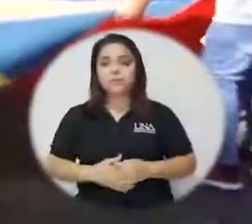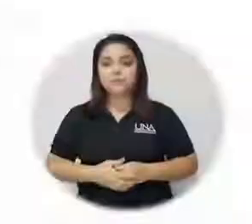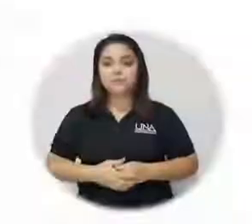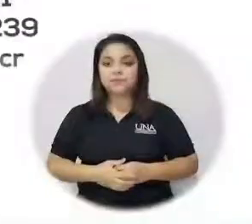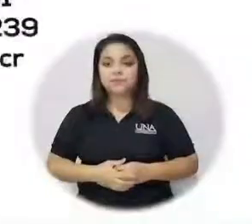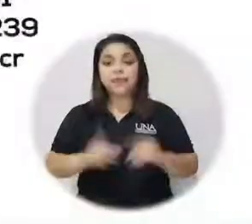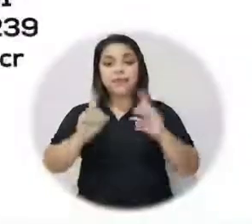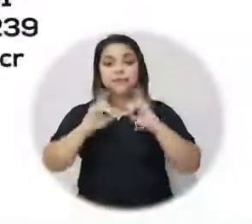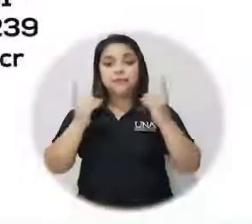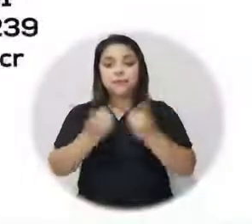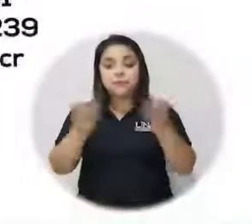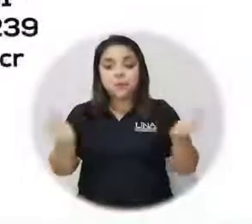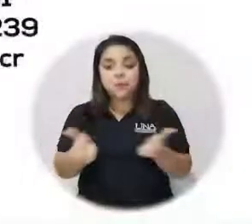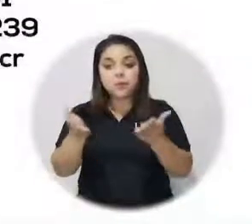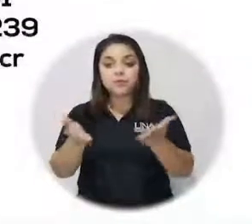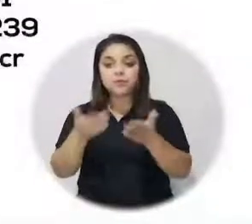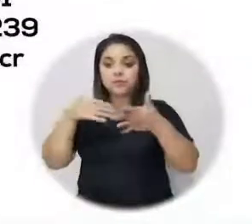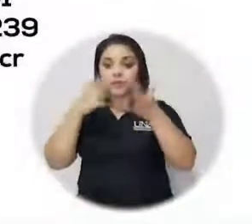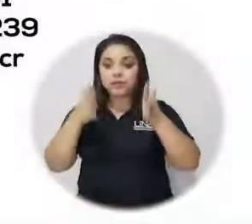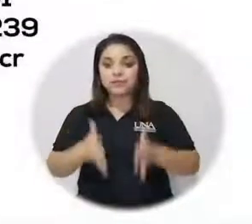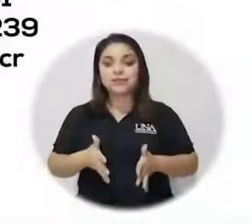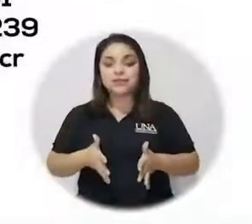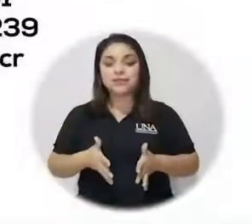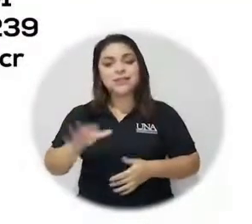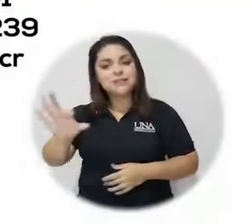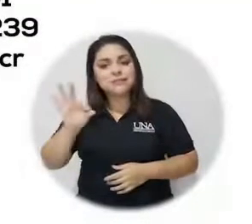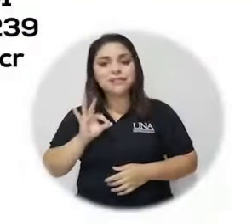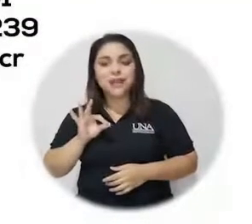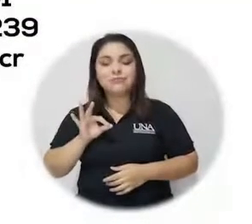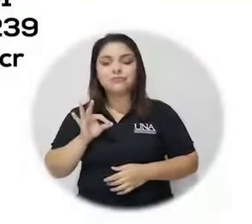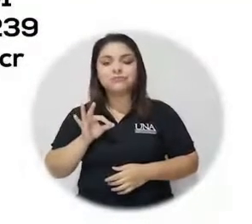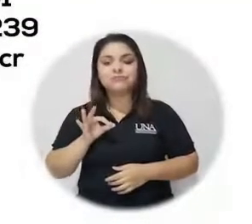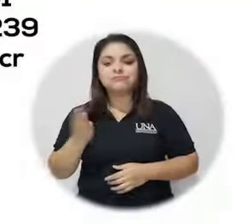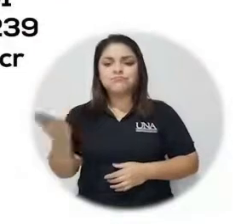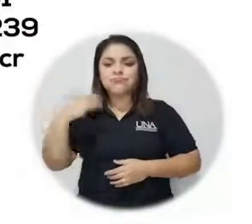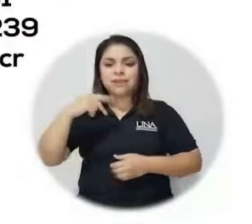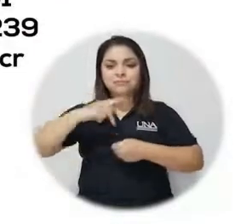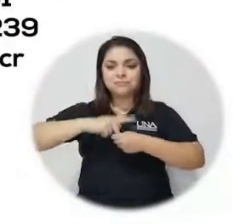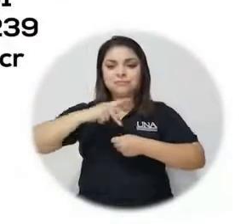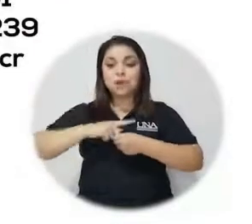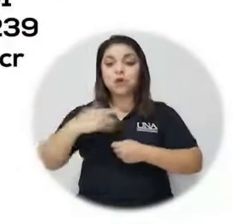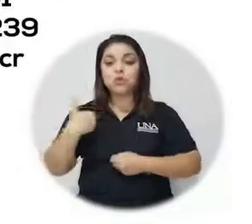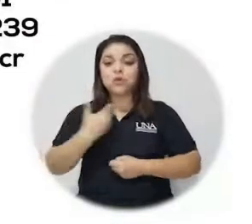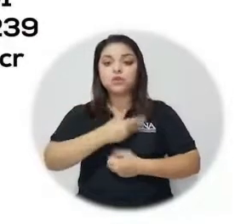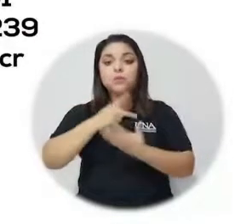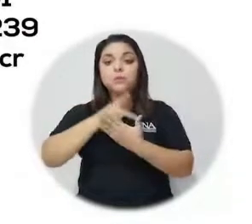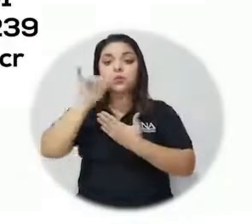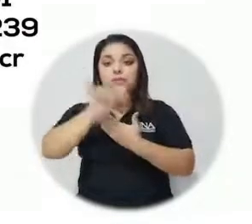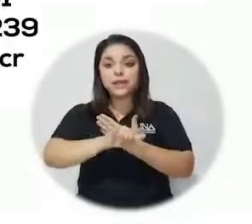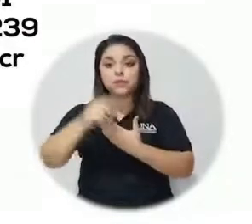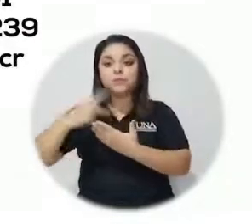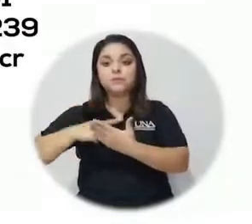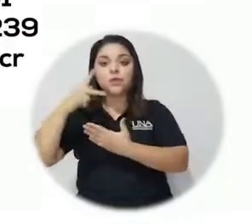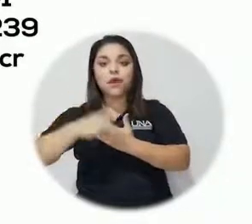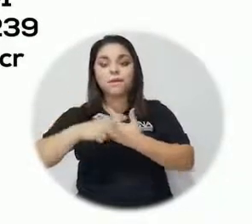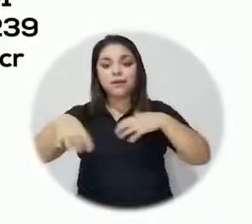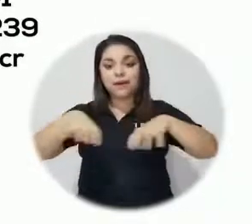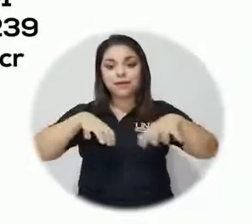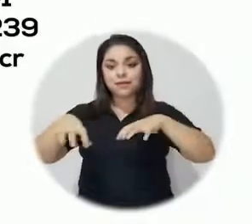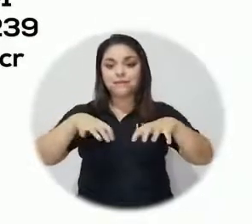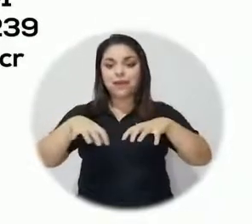promocion@una.cr. En el Departamento de Promoción Estudiantil te invitamos a participar en nuestros proyectos, programas